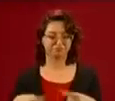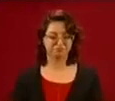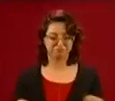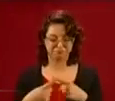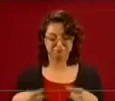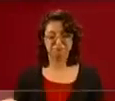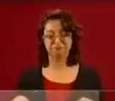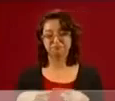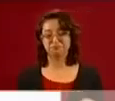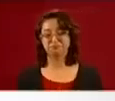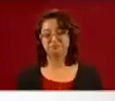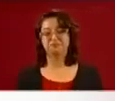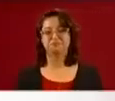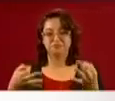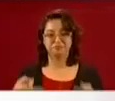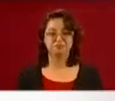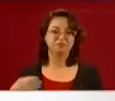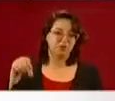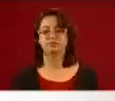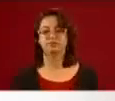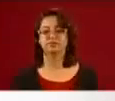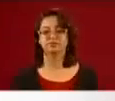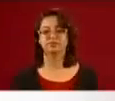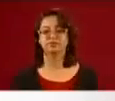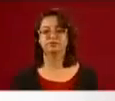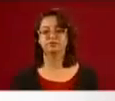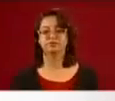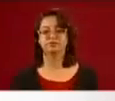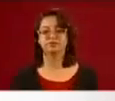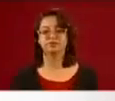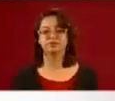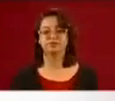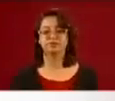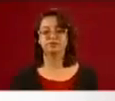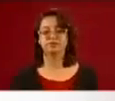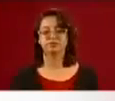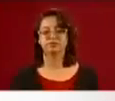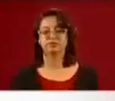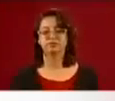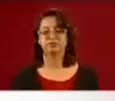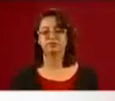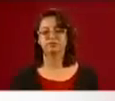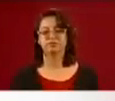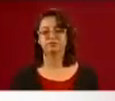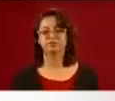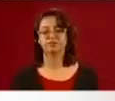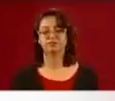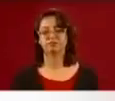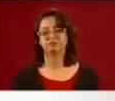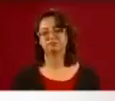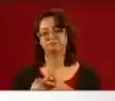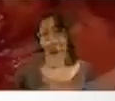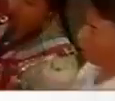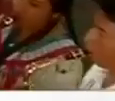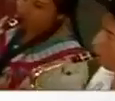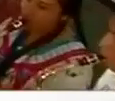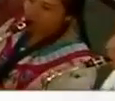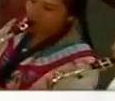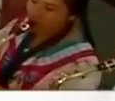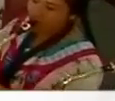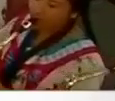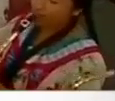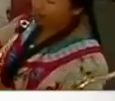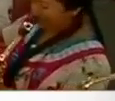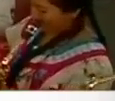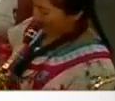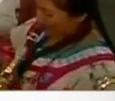con dinero de las subastas realizadas por el Instituto para devolver al pueblo lo robado. En total se compraron 978 instrumentos musicales.